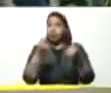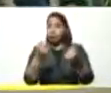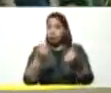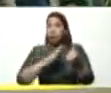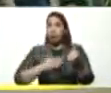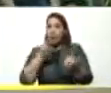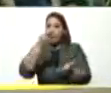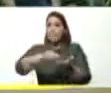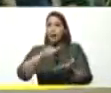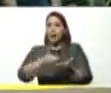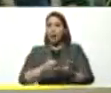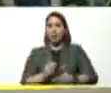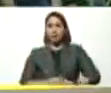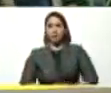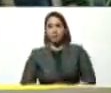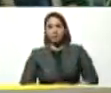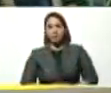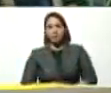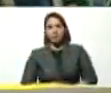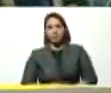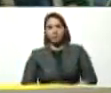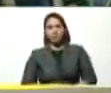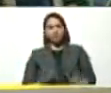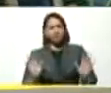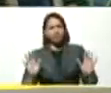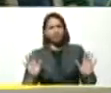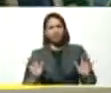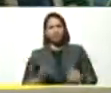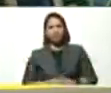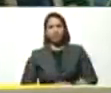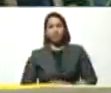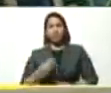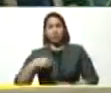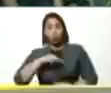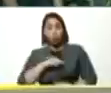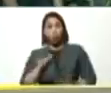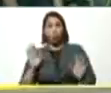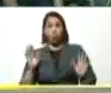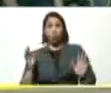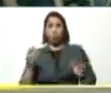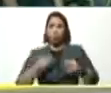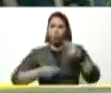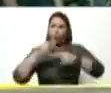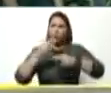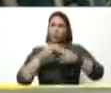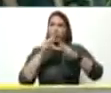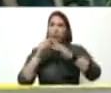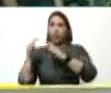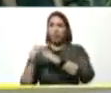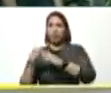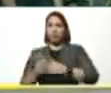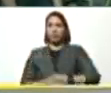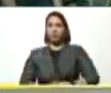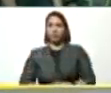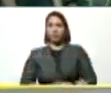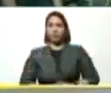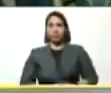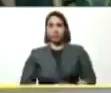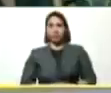de pagarla. ¿Ah? Si nosotros estuviéramos construyendo vivienda